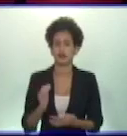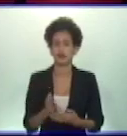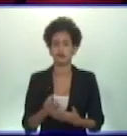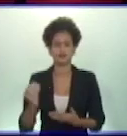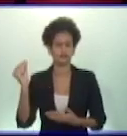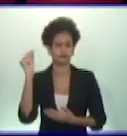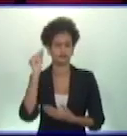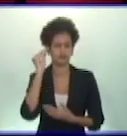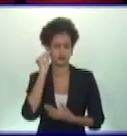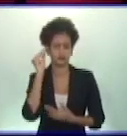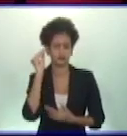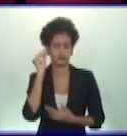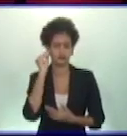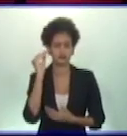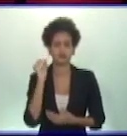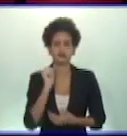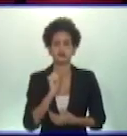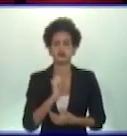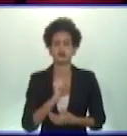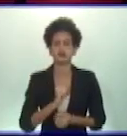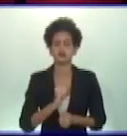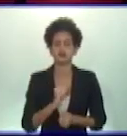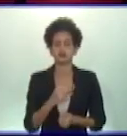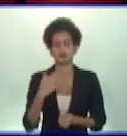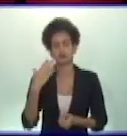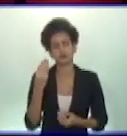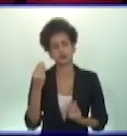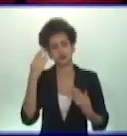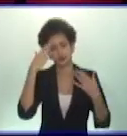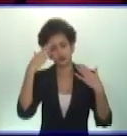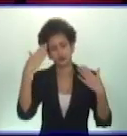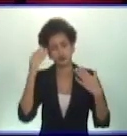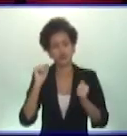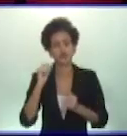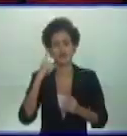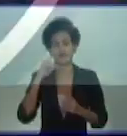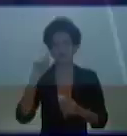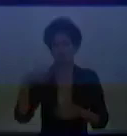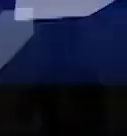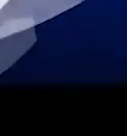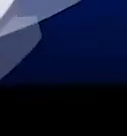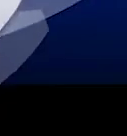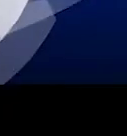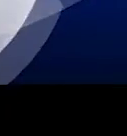matemáticos. Muchas gracias y nos vemos en la próxima emisión.